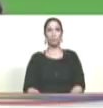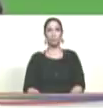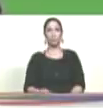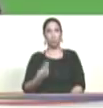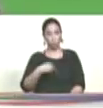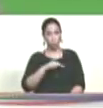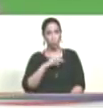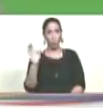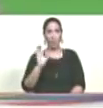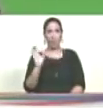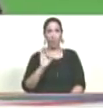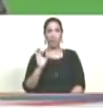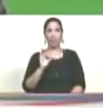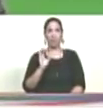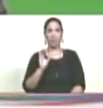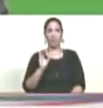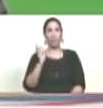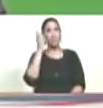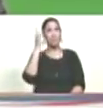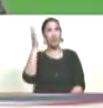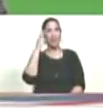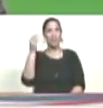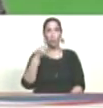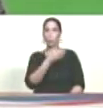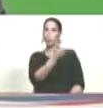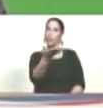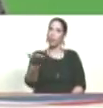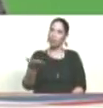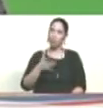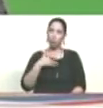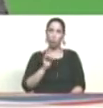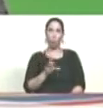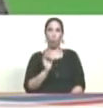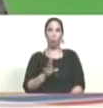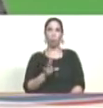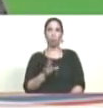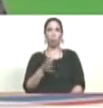en Caracas, imagínense ustedes que son los que sufren.